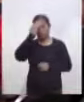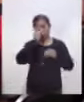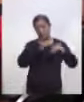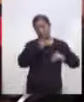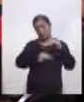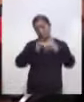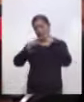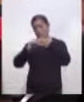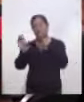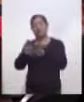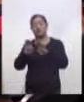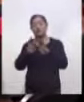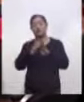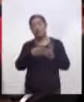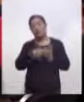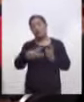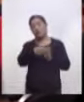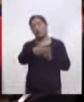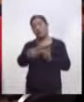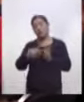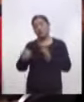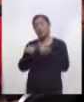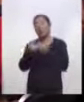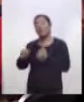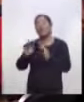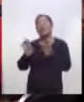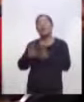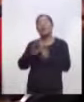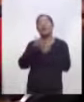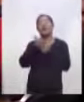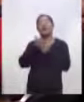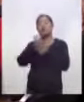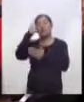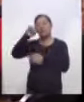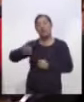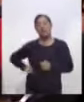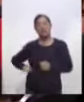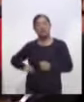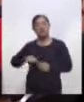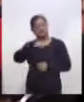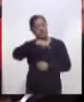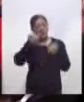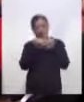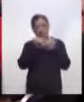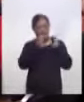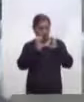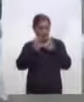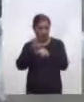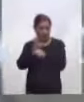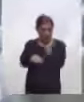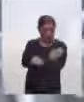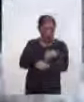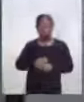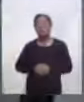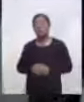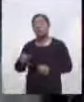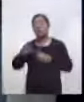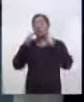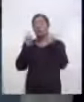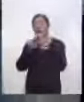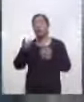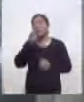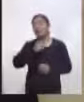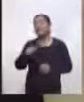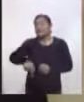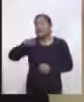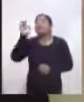la contención de la enfermedad, además las acciones de prevención que implementará la CESA. Durante la reunión se hizo hincapié que ante la presencia